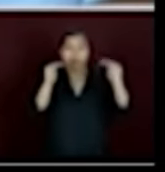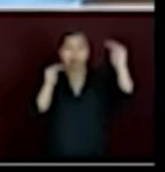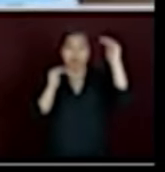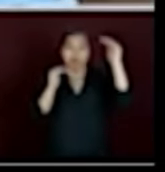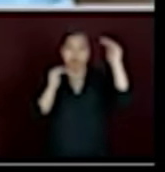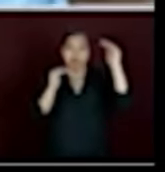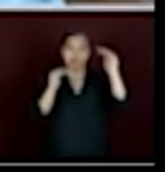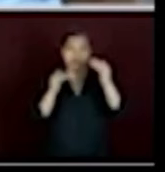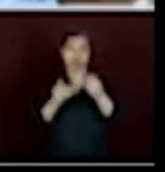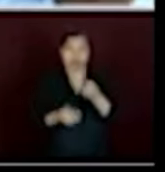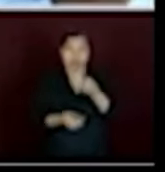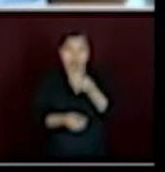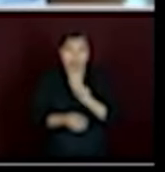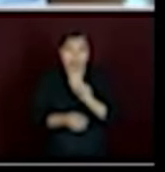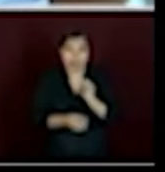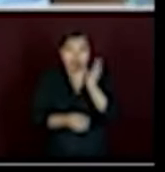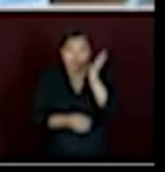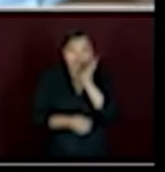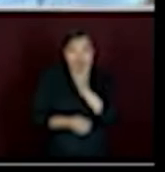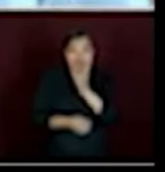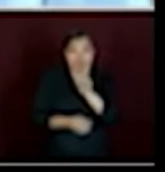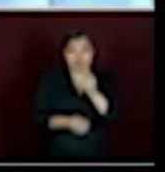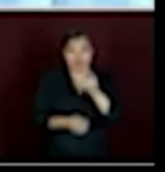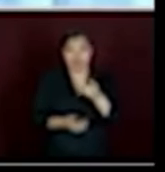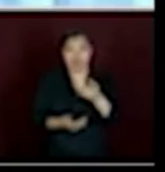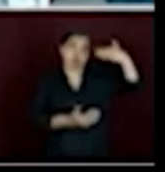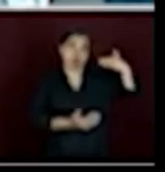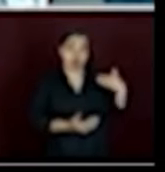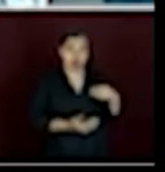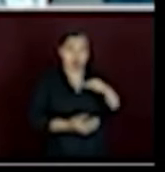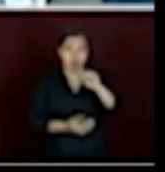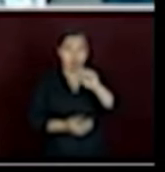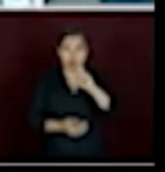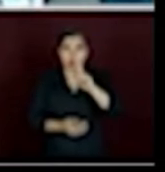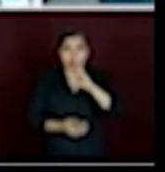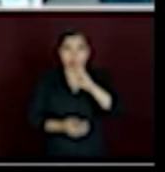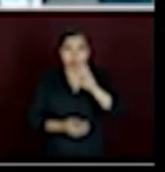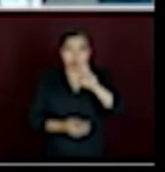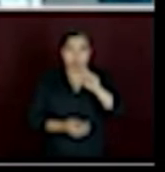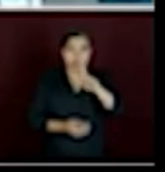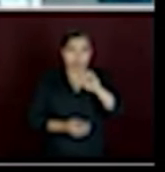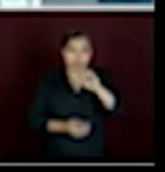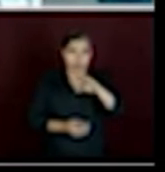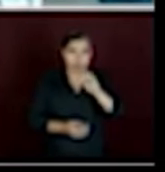su voto que el miedo a que le suceda algo, claro, en el